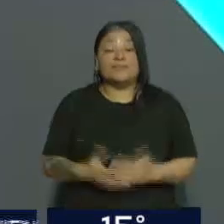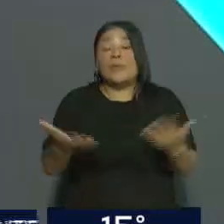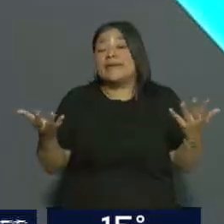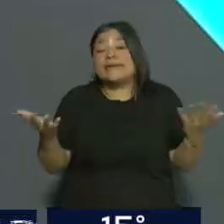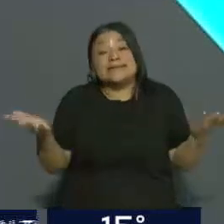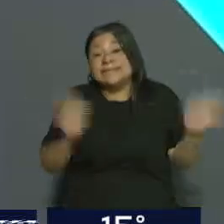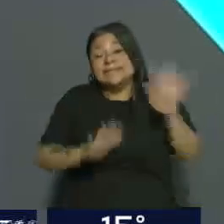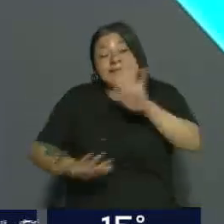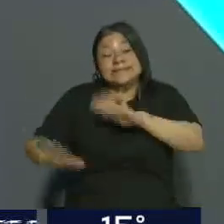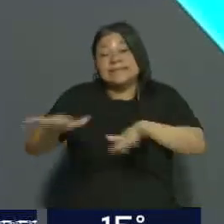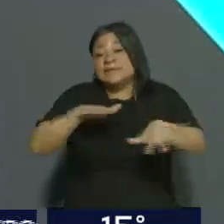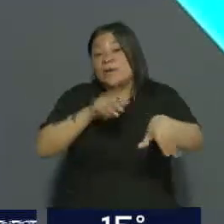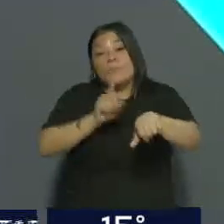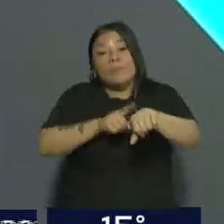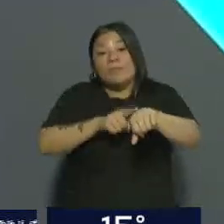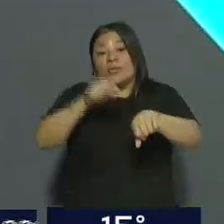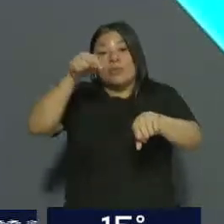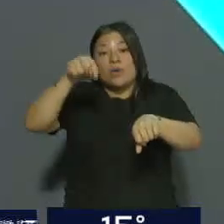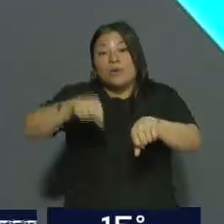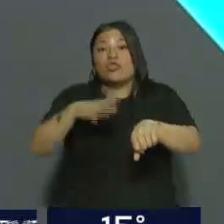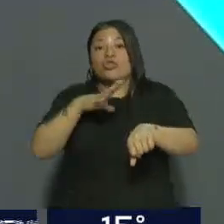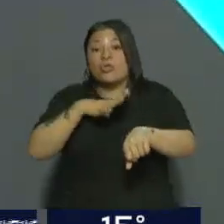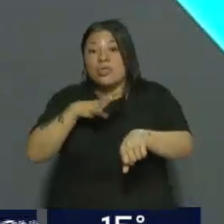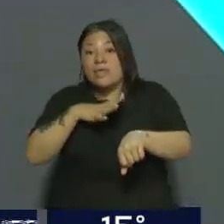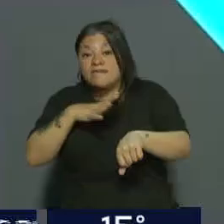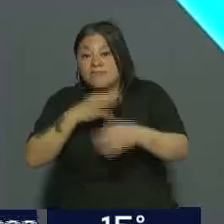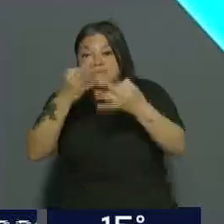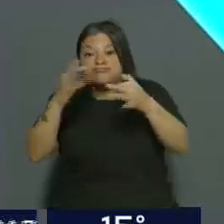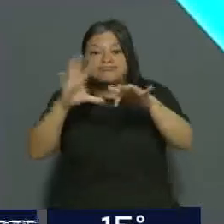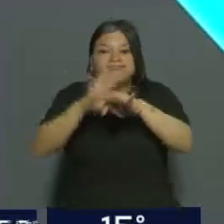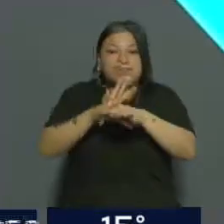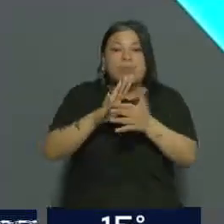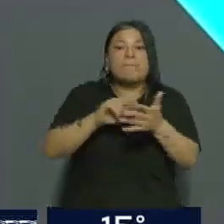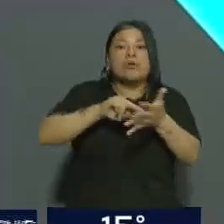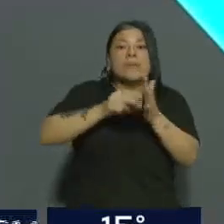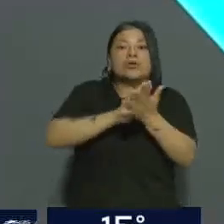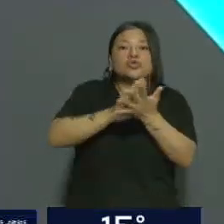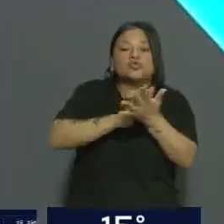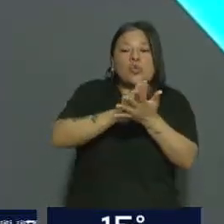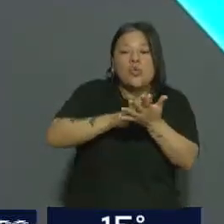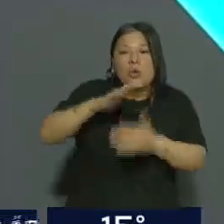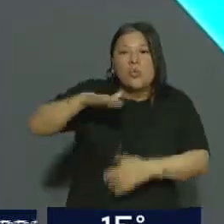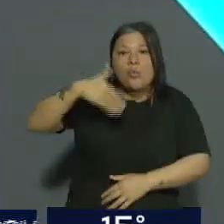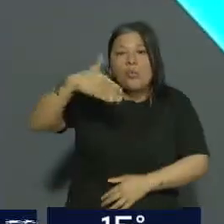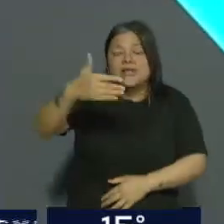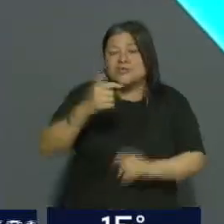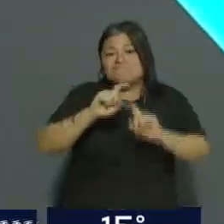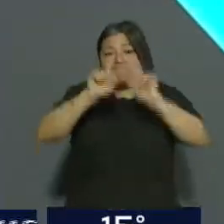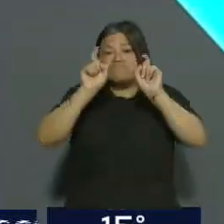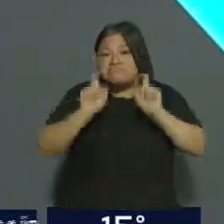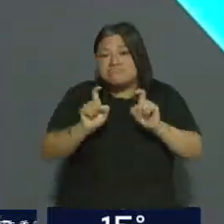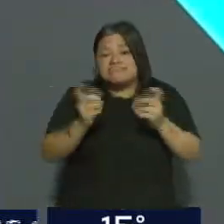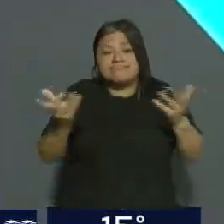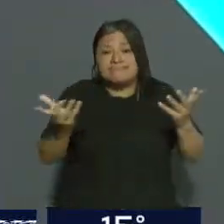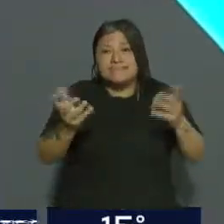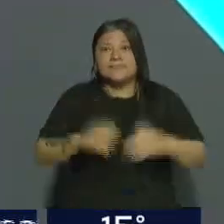qué va a ser, ¿no? Lo que está ocurriendo en estos momentos, y todavía no hay demasiadas definiciones de cuándo se va a solucionar este problema que estamos teniendo los